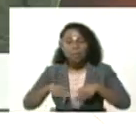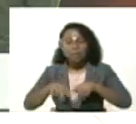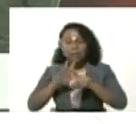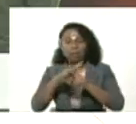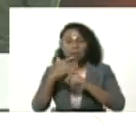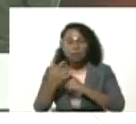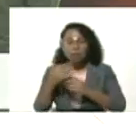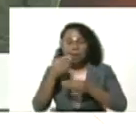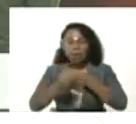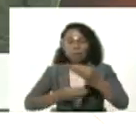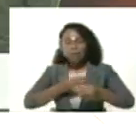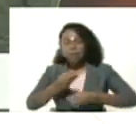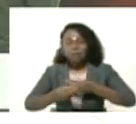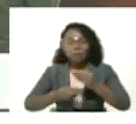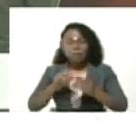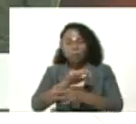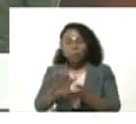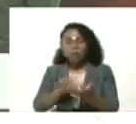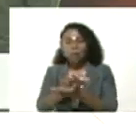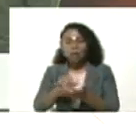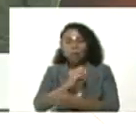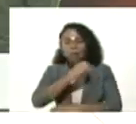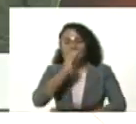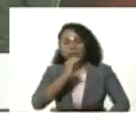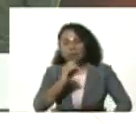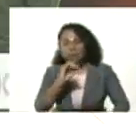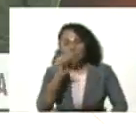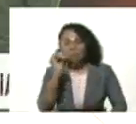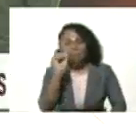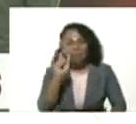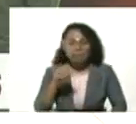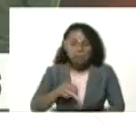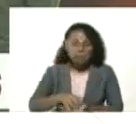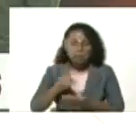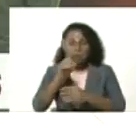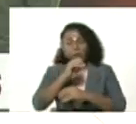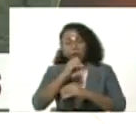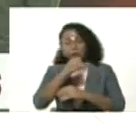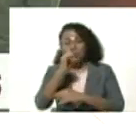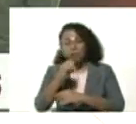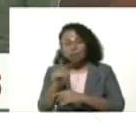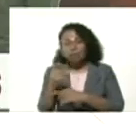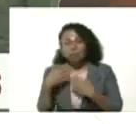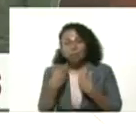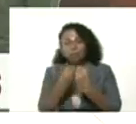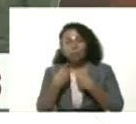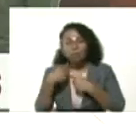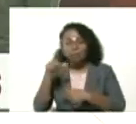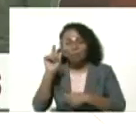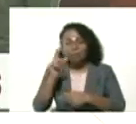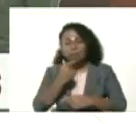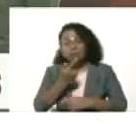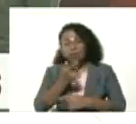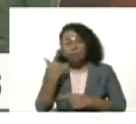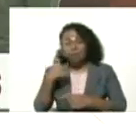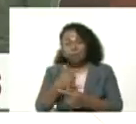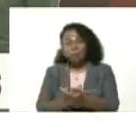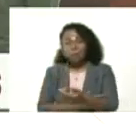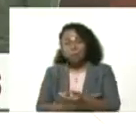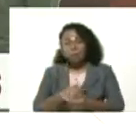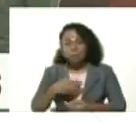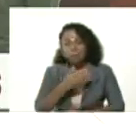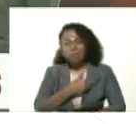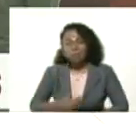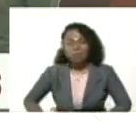situaciones de catástrofe. Desde la SODI del Estado Zulia nos acompaña, o nos acompañamos, mejor dicho, hermano presidente,